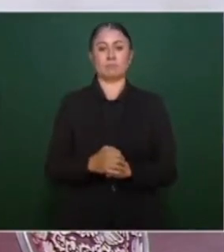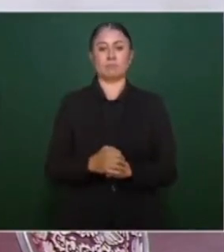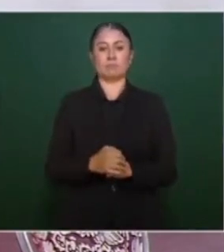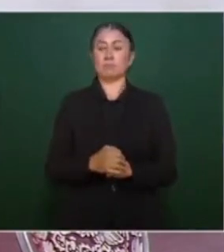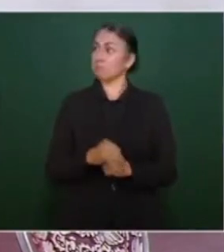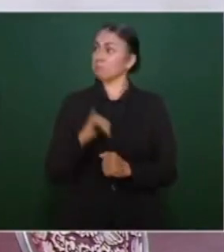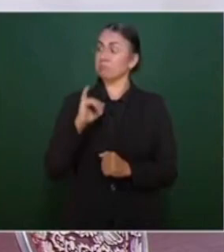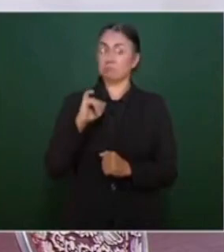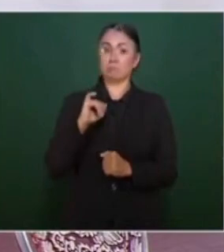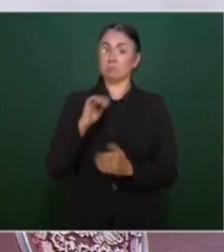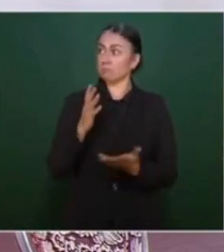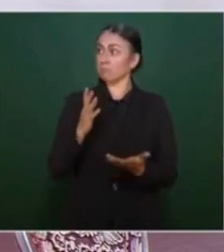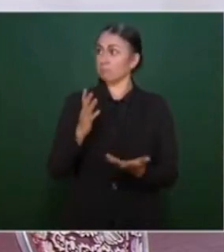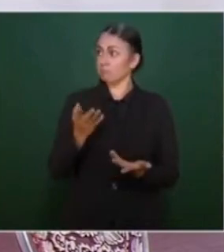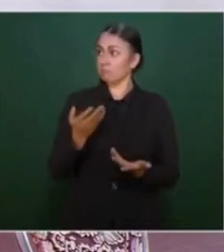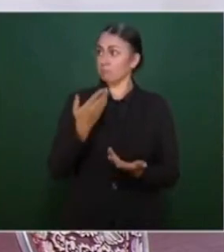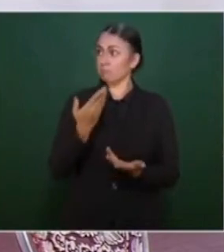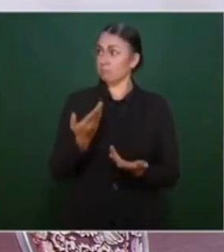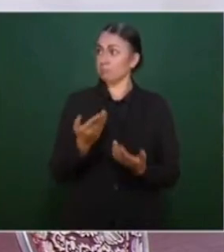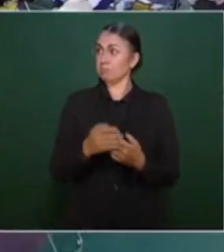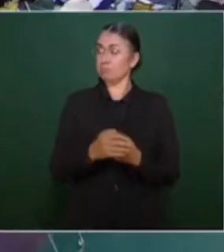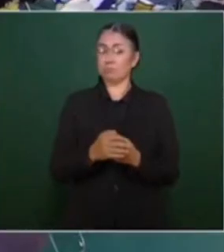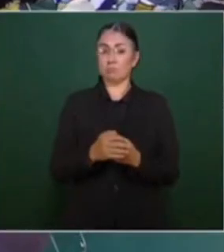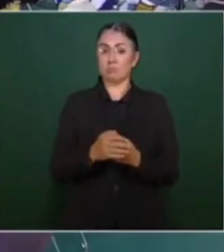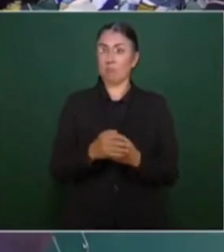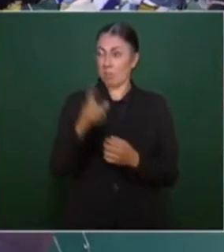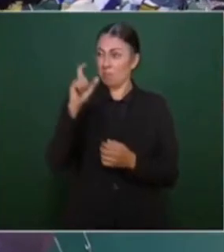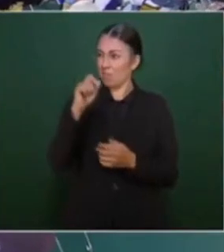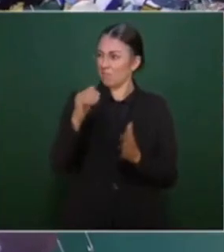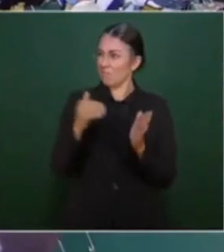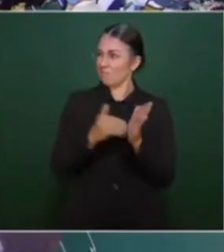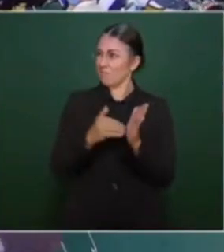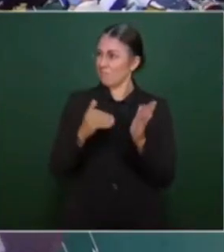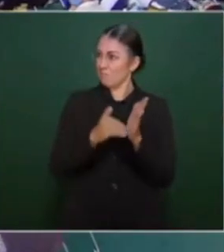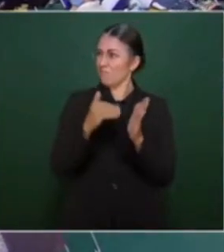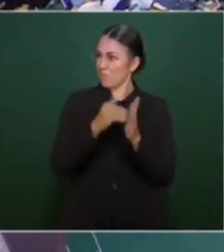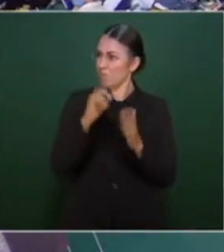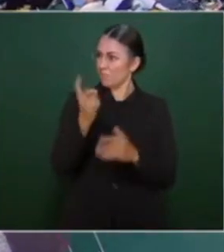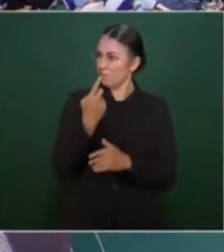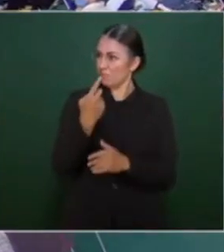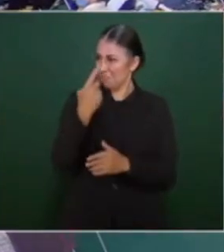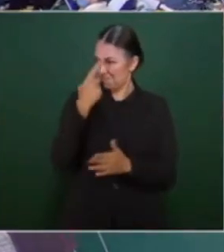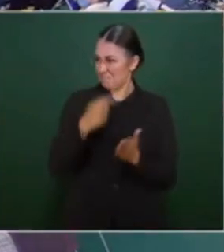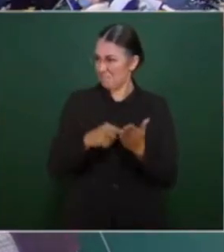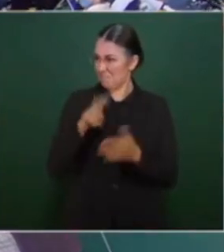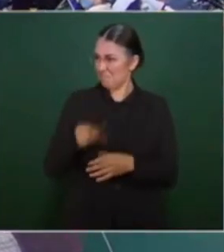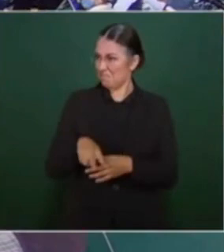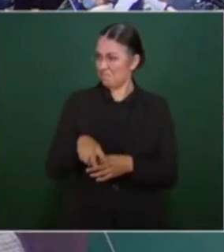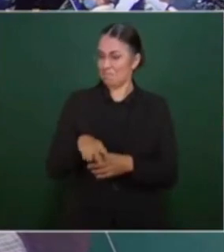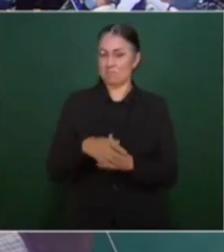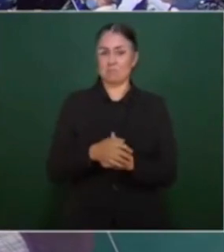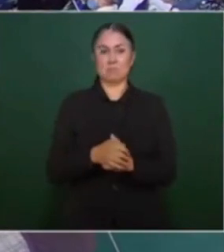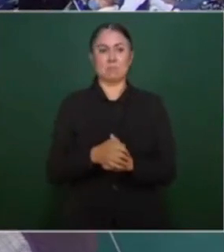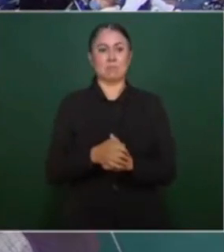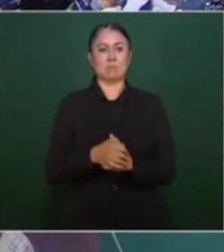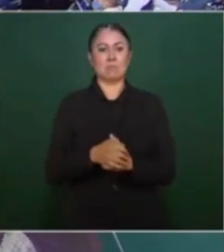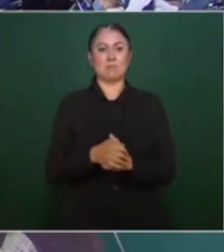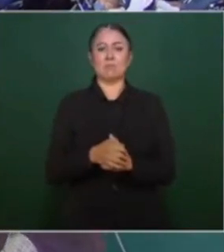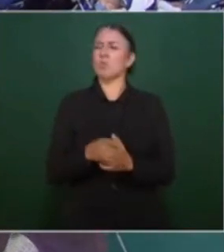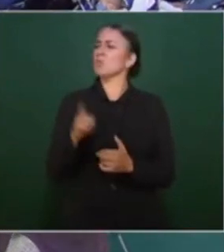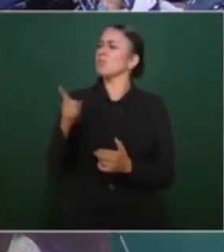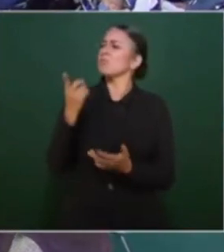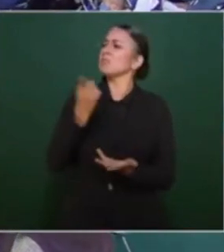sí, va a llegar a los 20,000 millones. ¿Cuánto dice usted? 5 millones de Pero dólares. usted